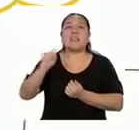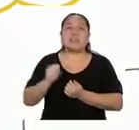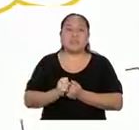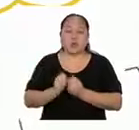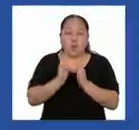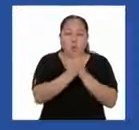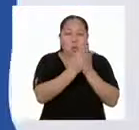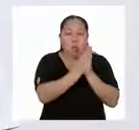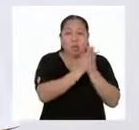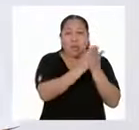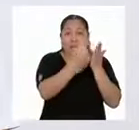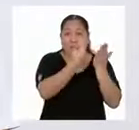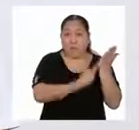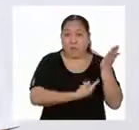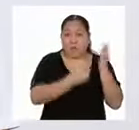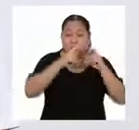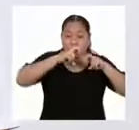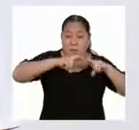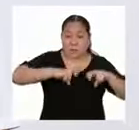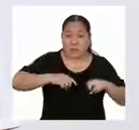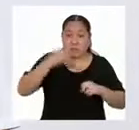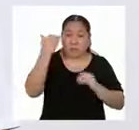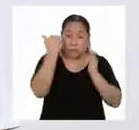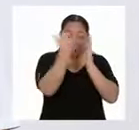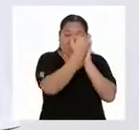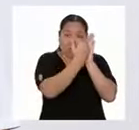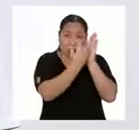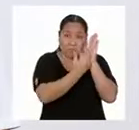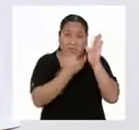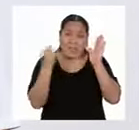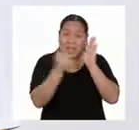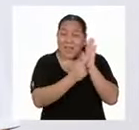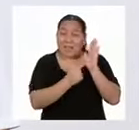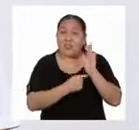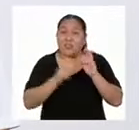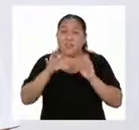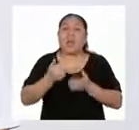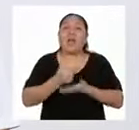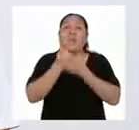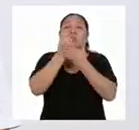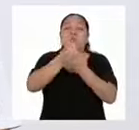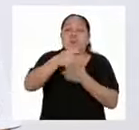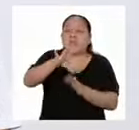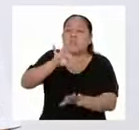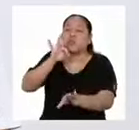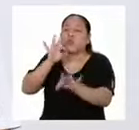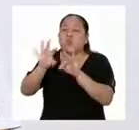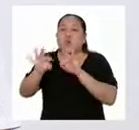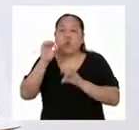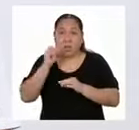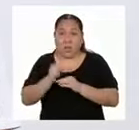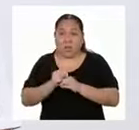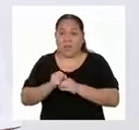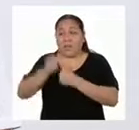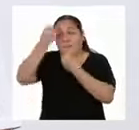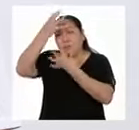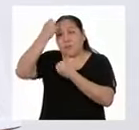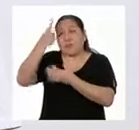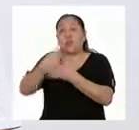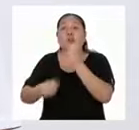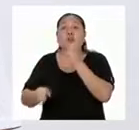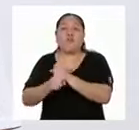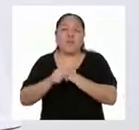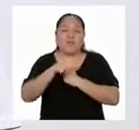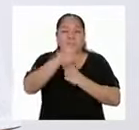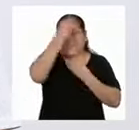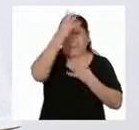de investigación? Todos estos criterios te ayudarán a discernir entre fuentes confiables y no tan confiables. Si ves